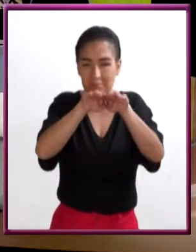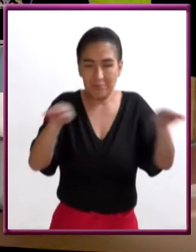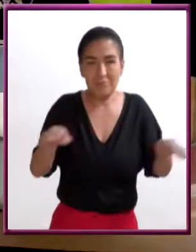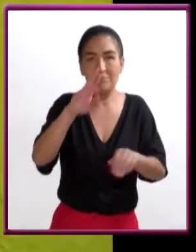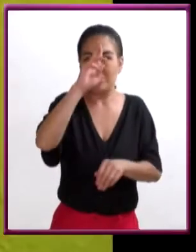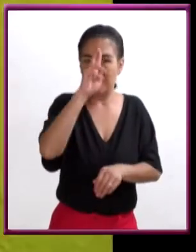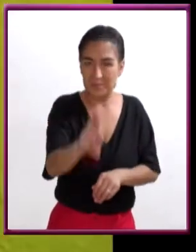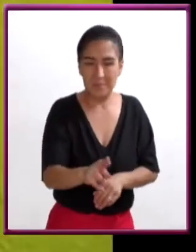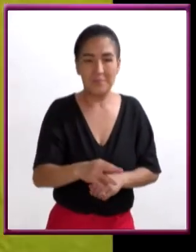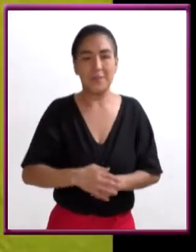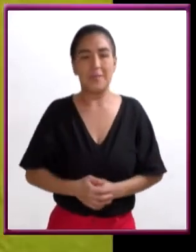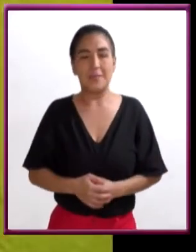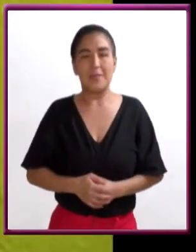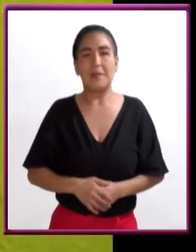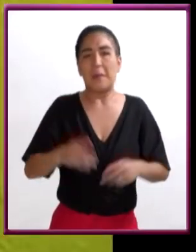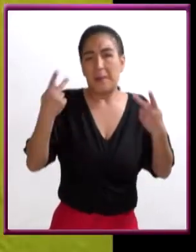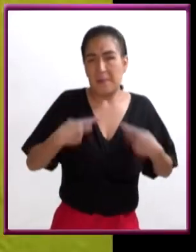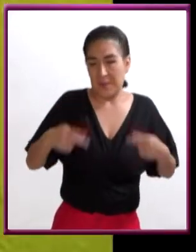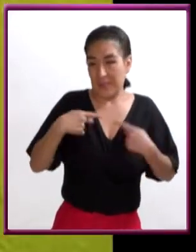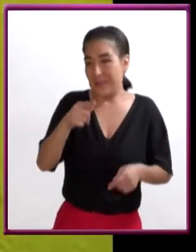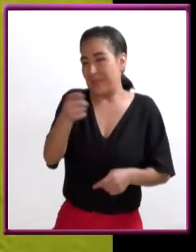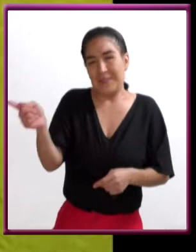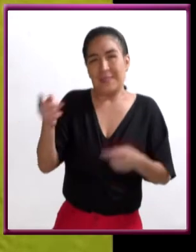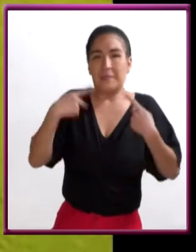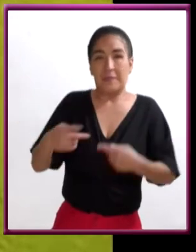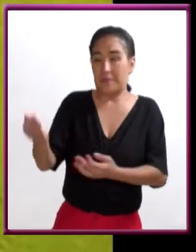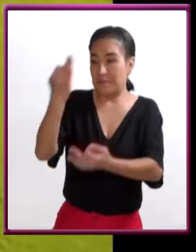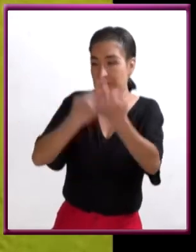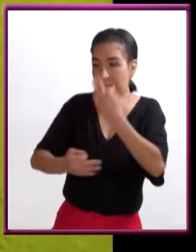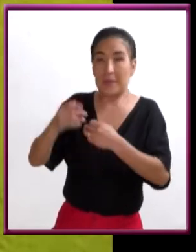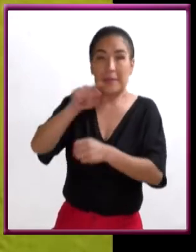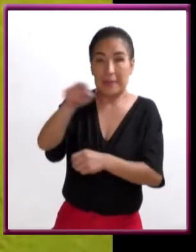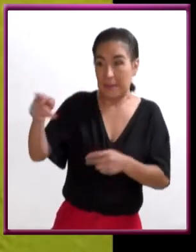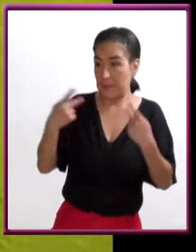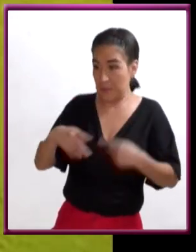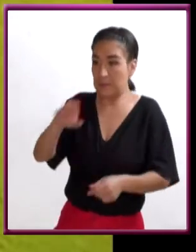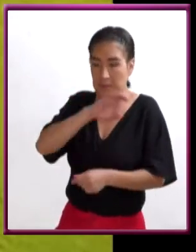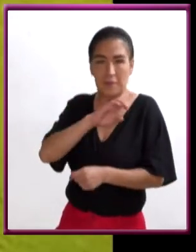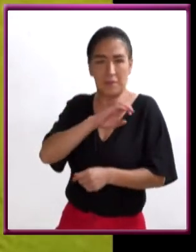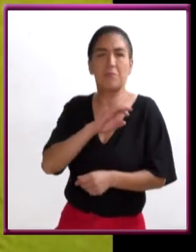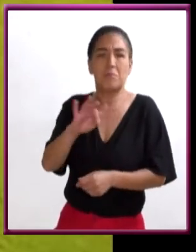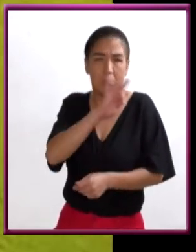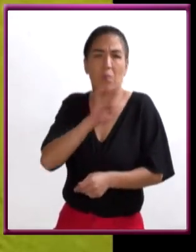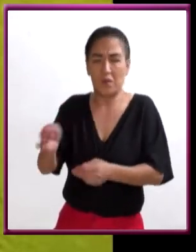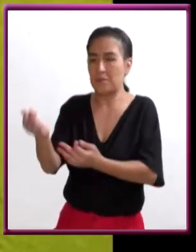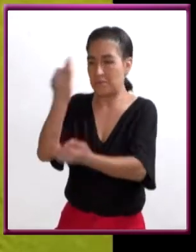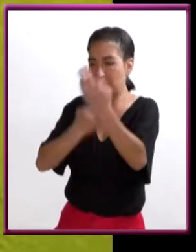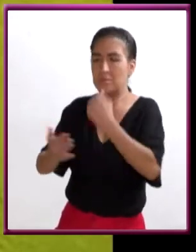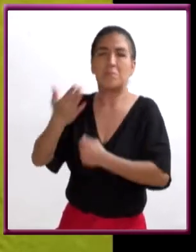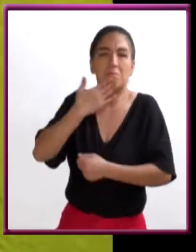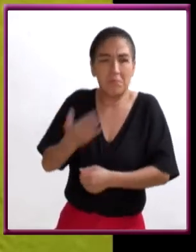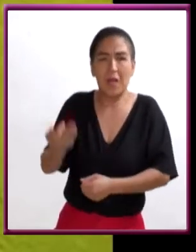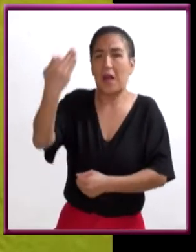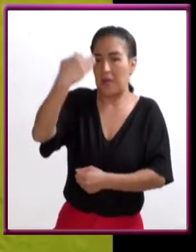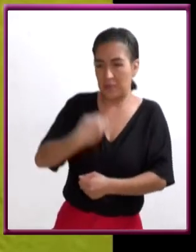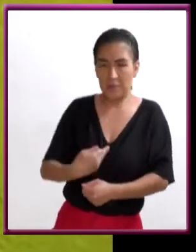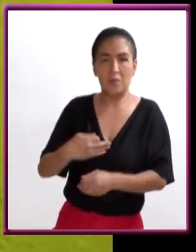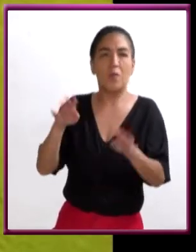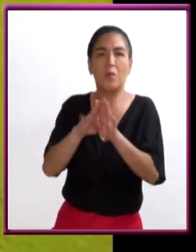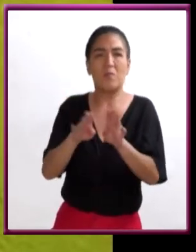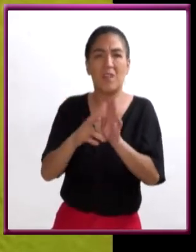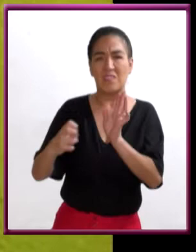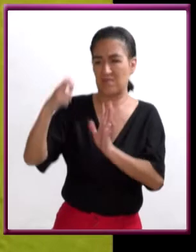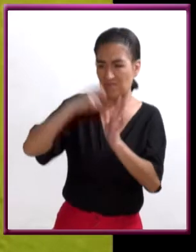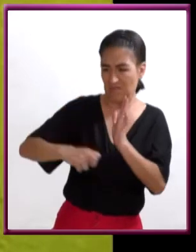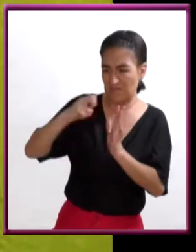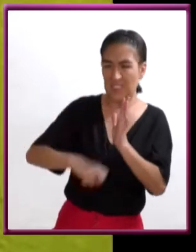con respeto. Una persona que nos quiere nos va a tratar bien, nos va a respetar, nos va a aceptar y no